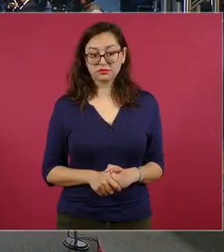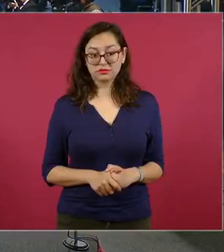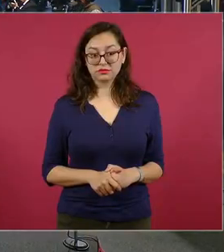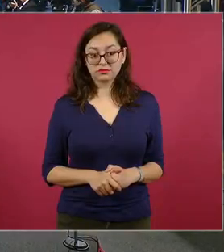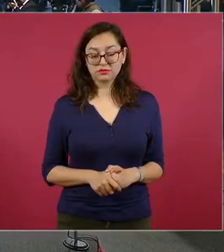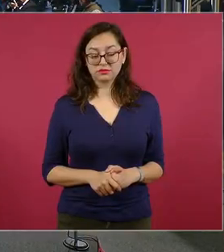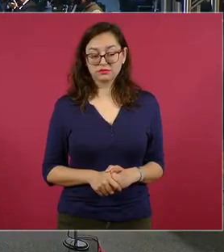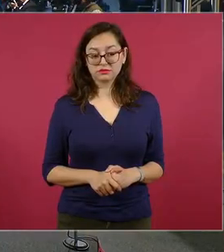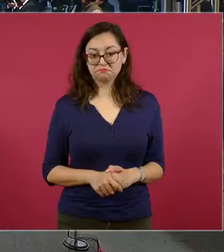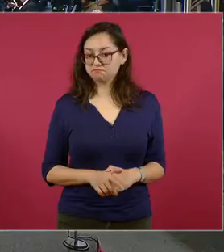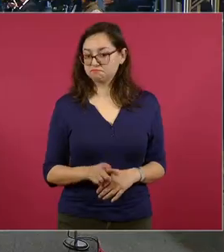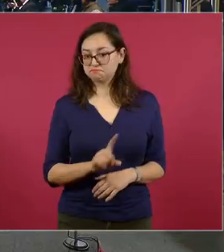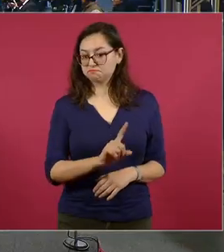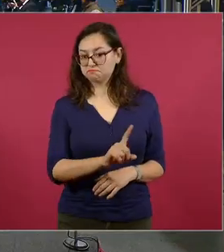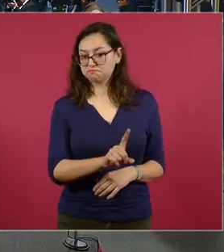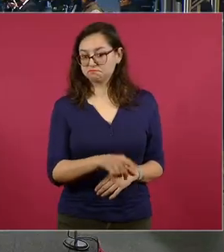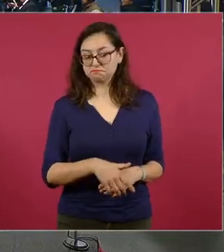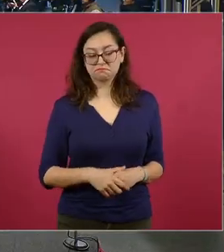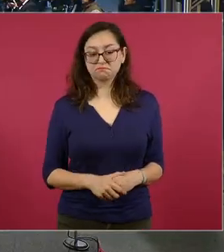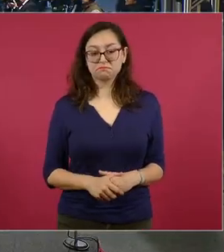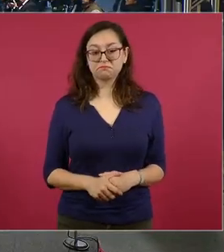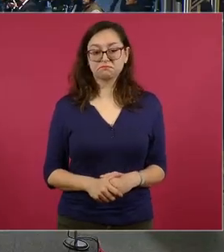duerme en palacio. Ya no. Ya no.